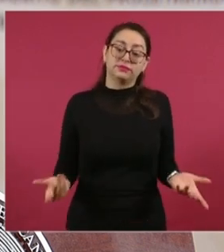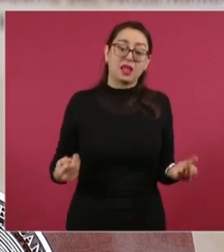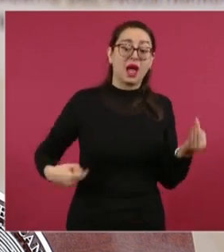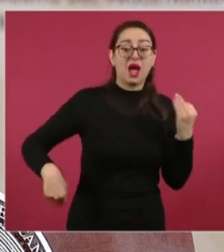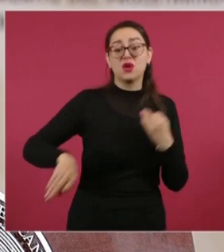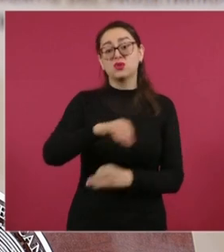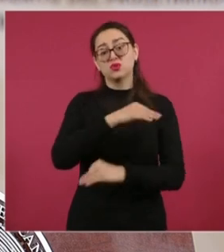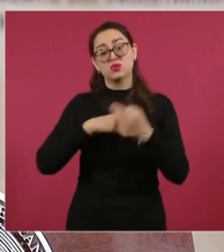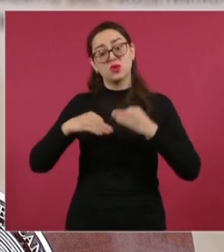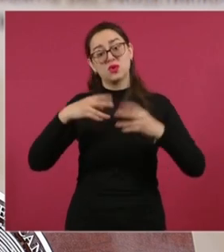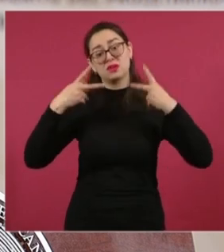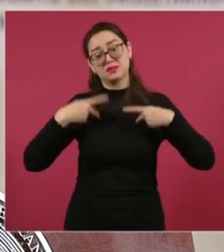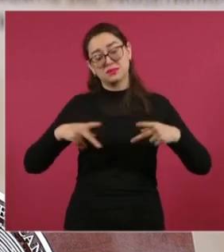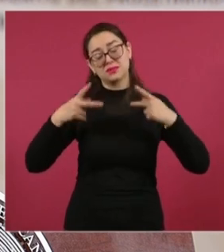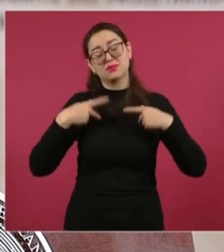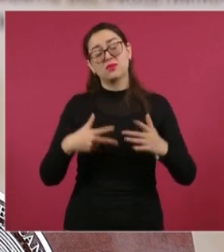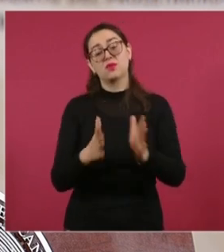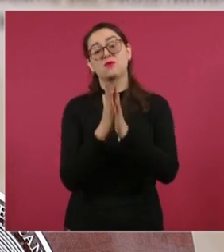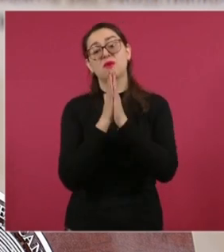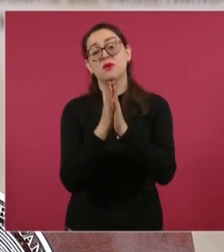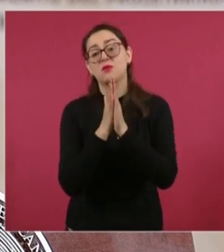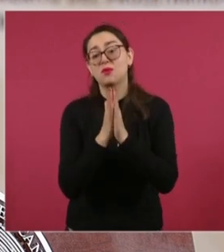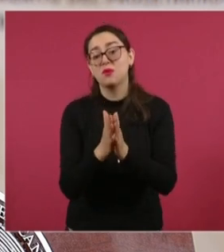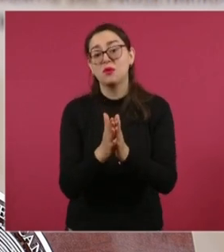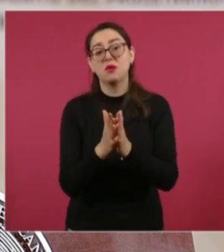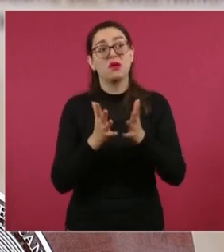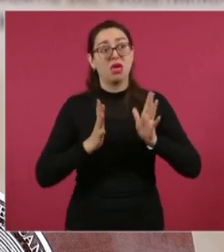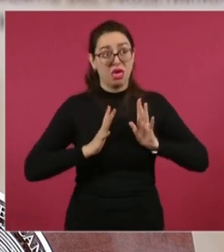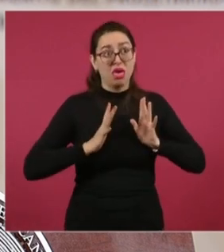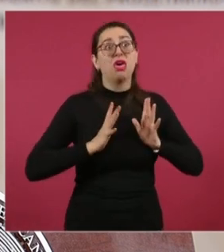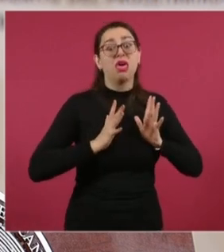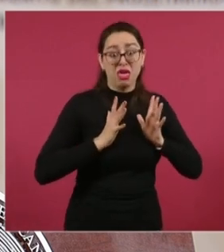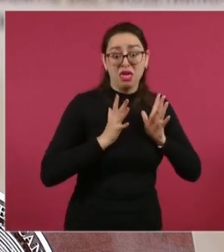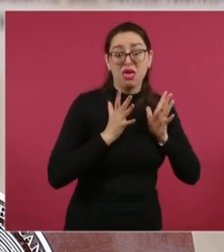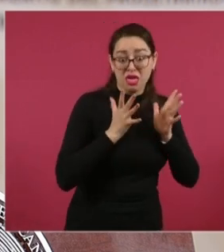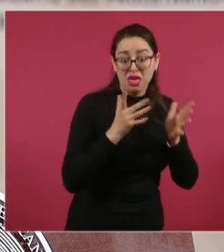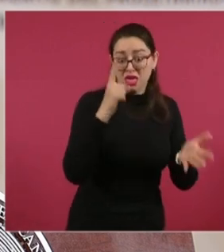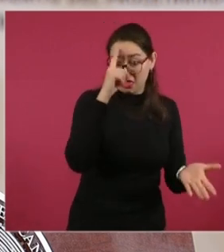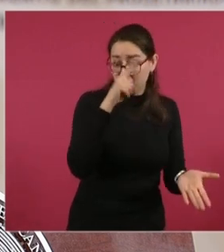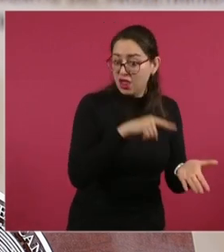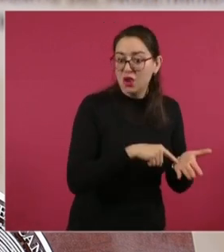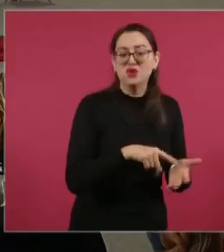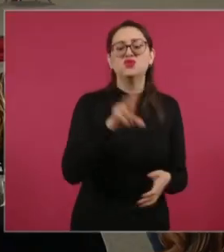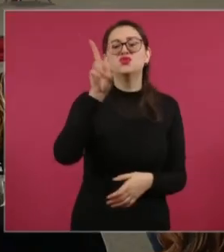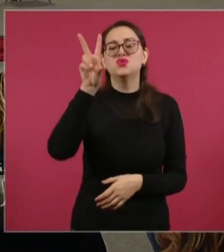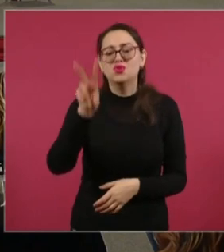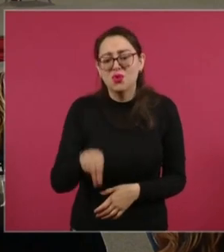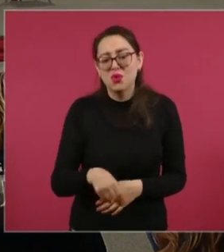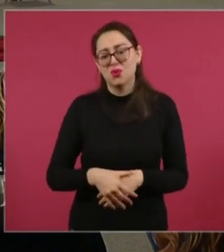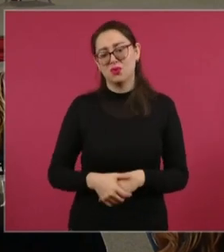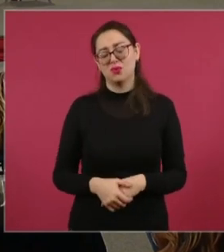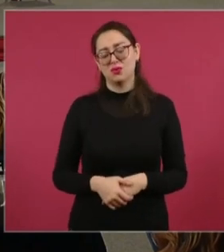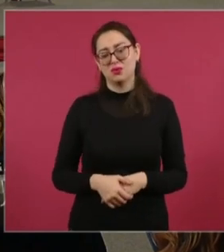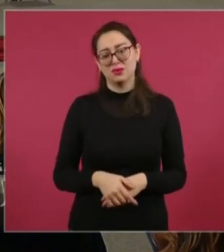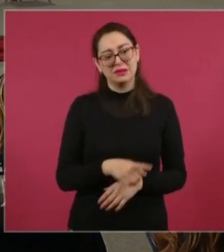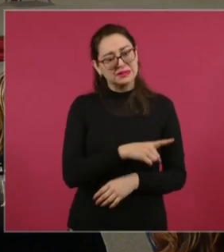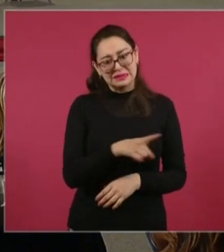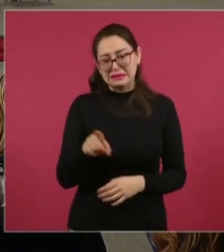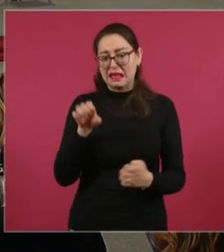a todos los que nos están viendo, no se dejen engañar. Es una vil mentira. Vamos con la siguiente.